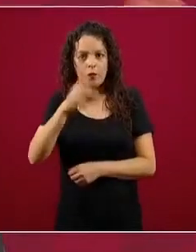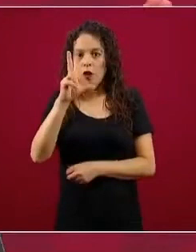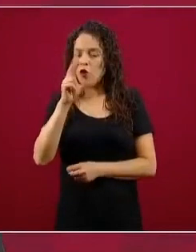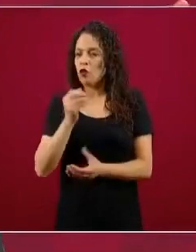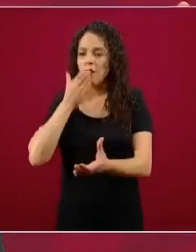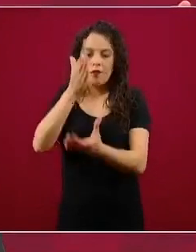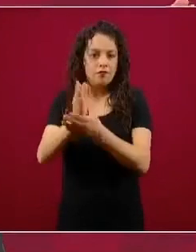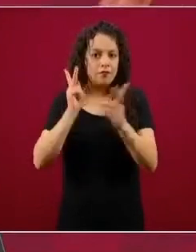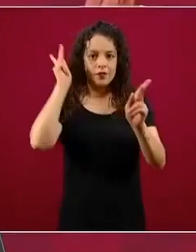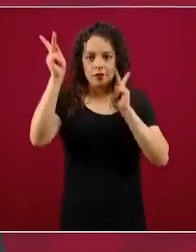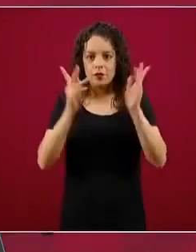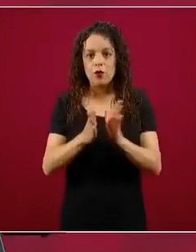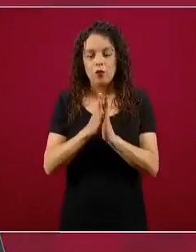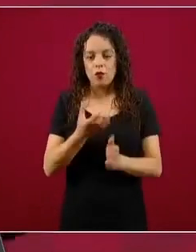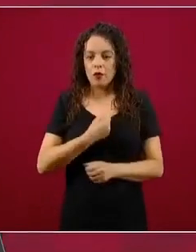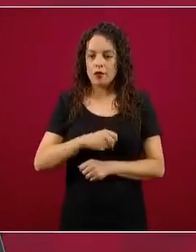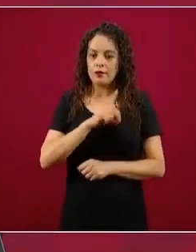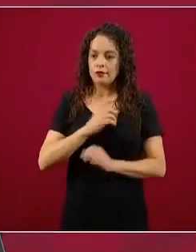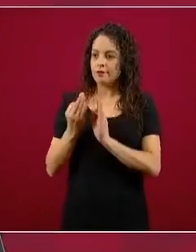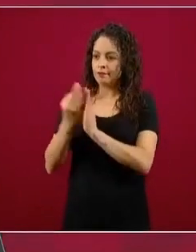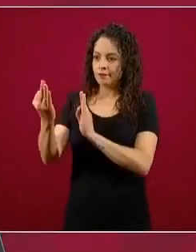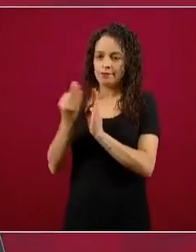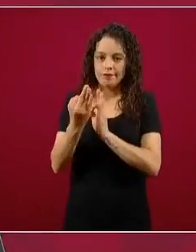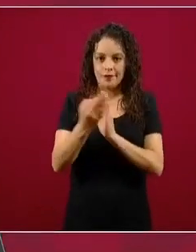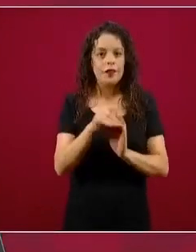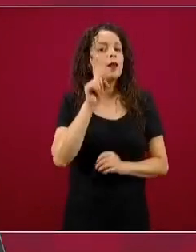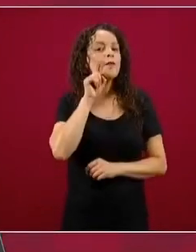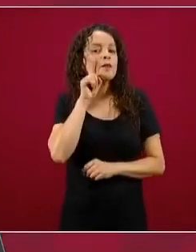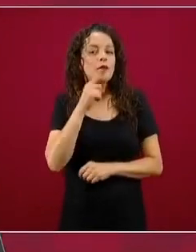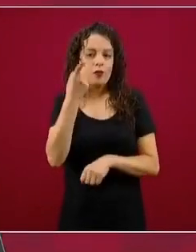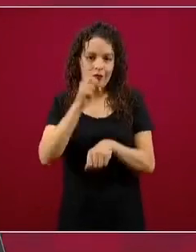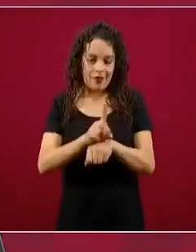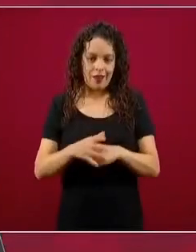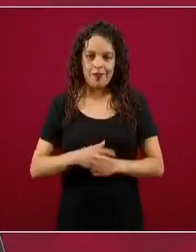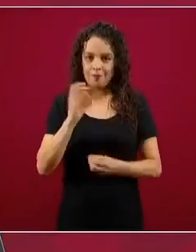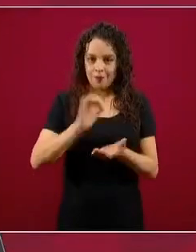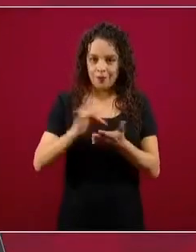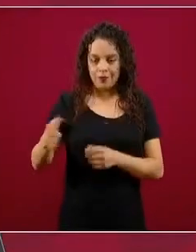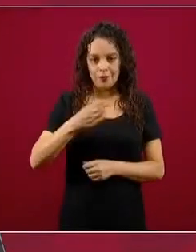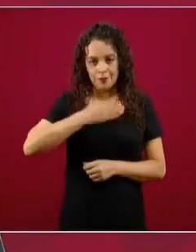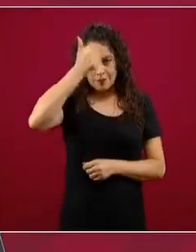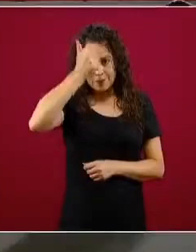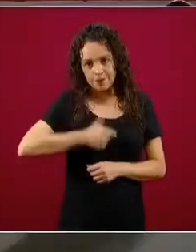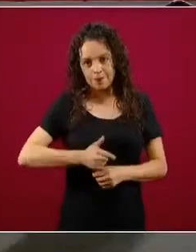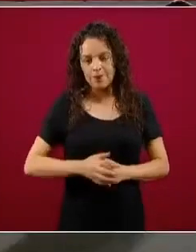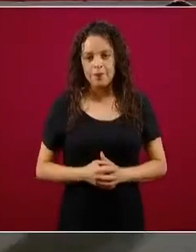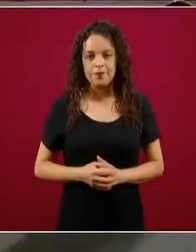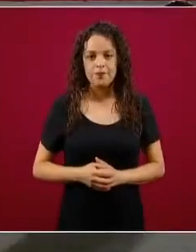manténganse a sana distancia por el día de mañana. Gracias, buenas noches.